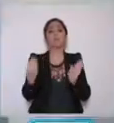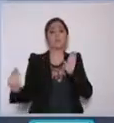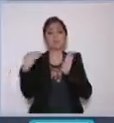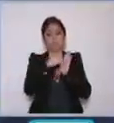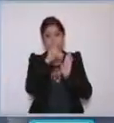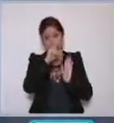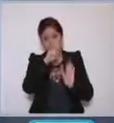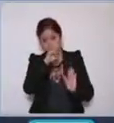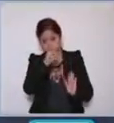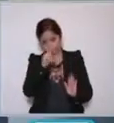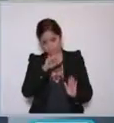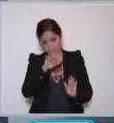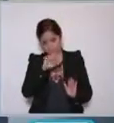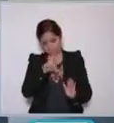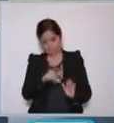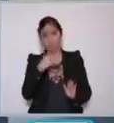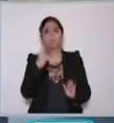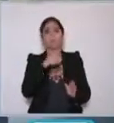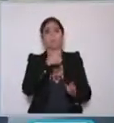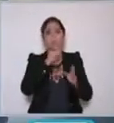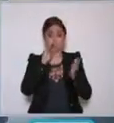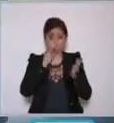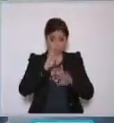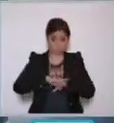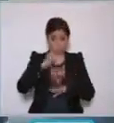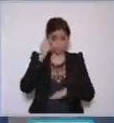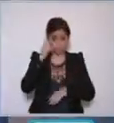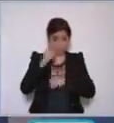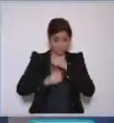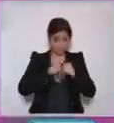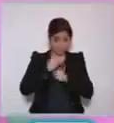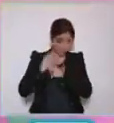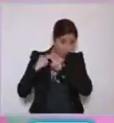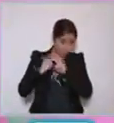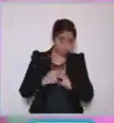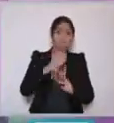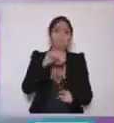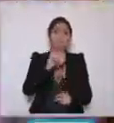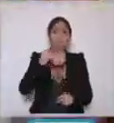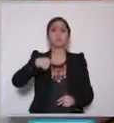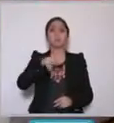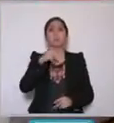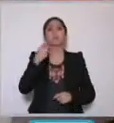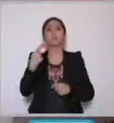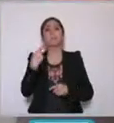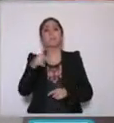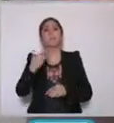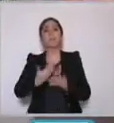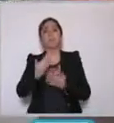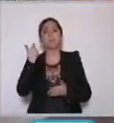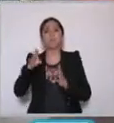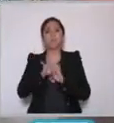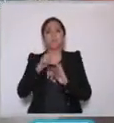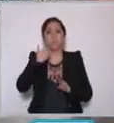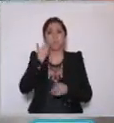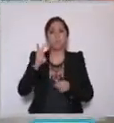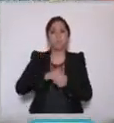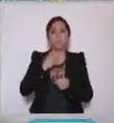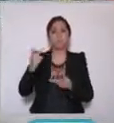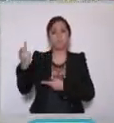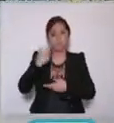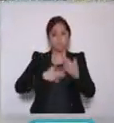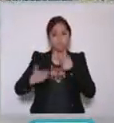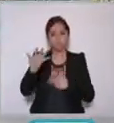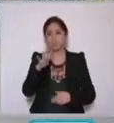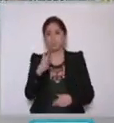momento en el que se separan. Ya Arturo pasan de los Huizar. 30 años de carrera. Ya pasan, pero ha habido como varios intentos. El último fue me parece